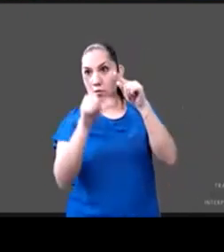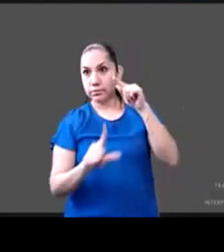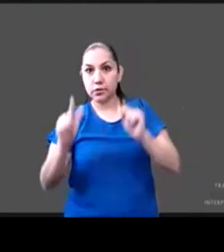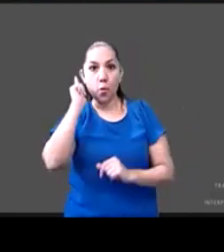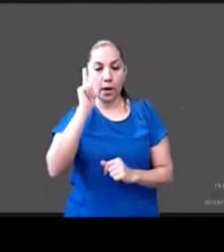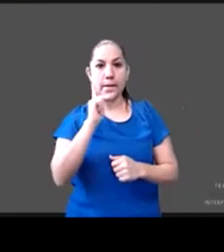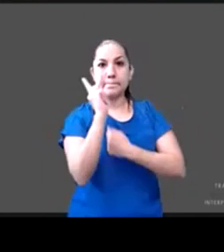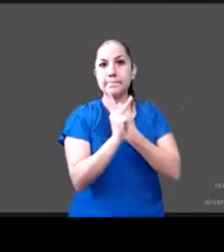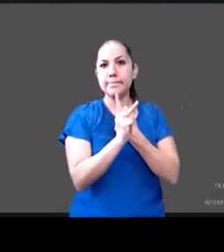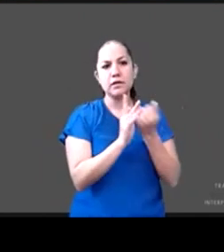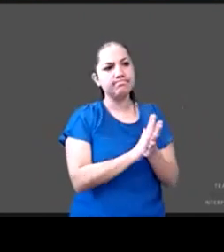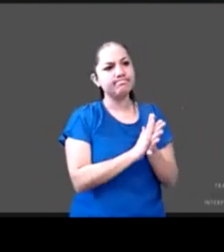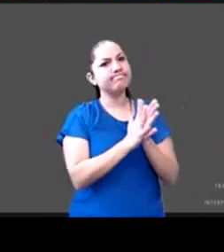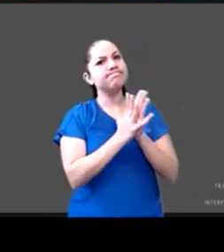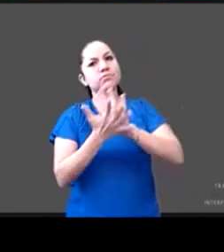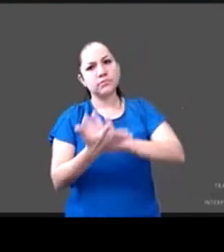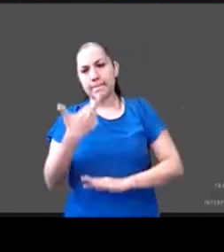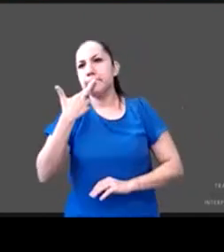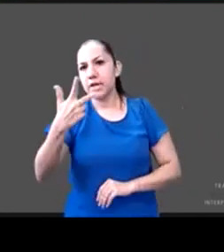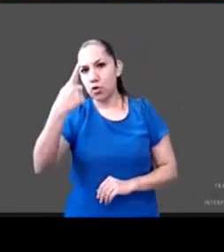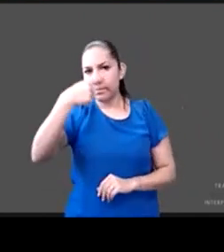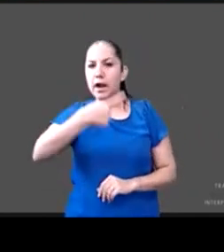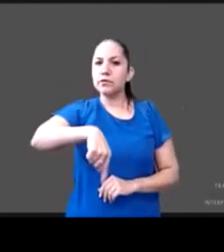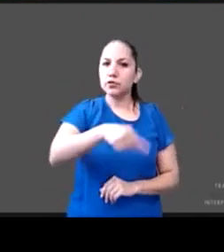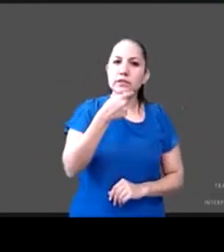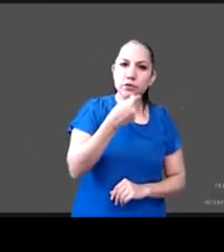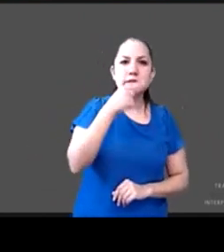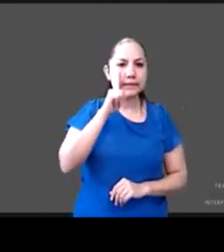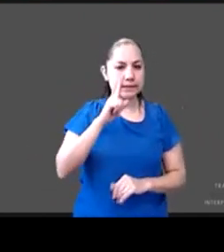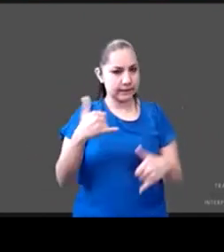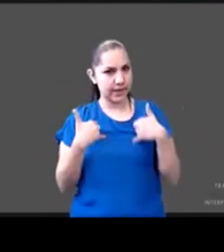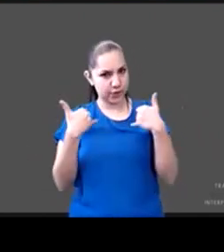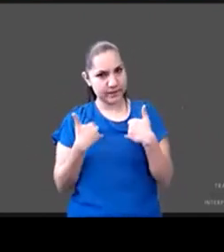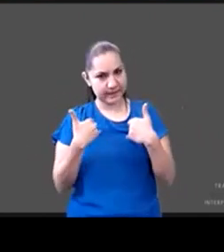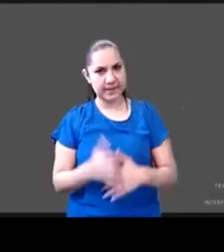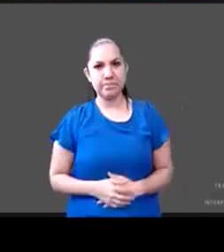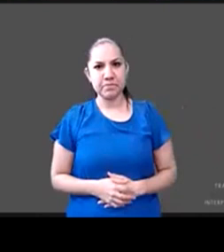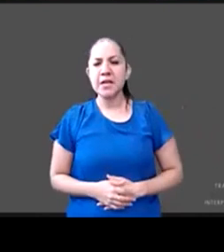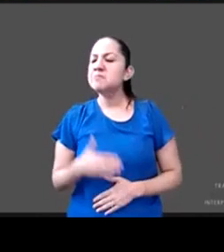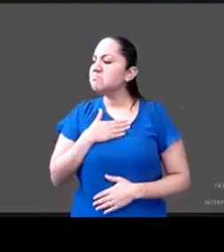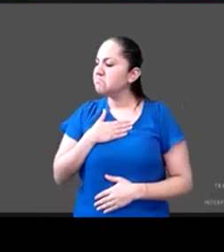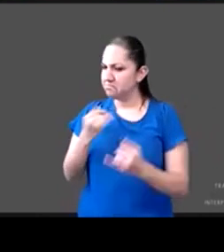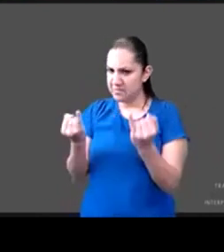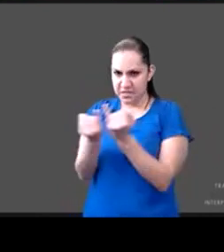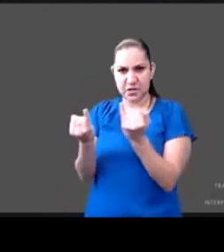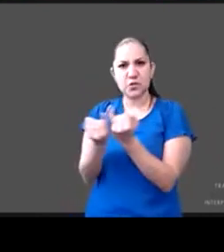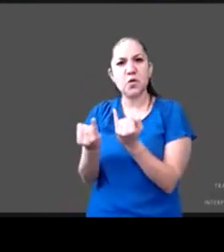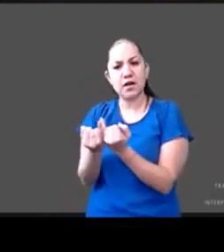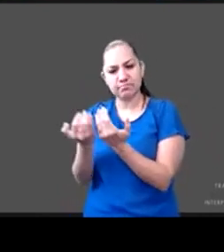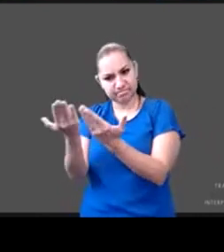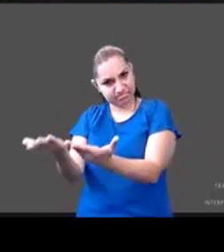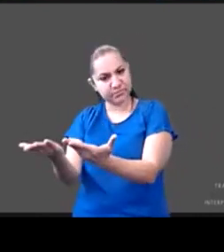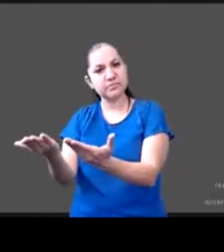mucho mejor para niñas, niños y adolescentes. Gracias. Gracias, Aranza. Yo también, Ricardo, agradecerte mucho la invitación.